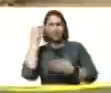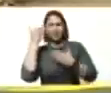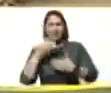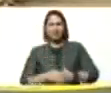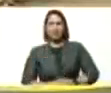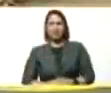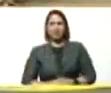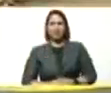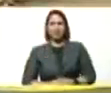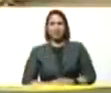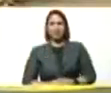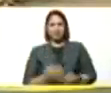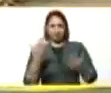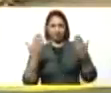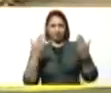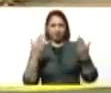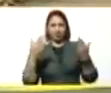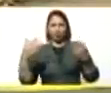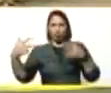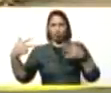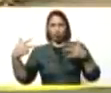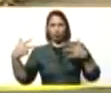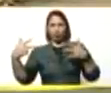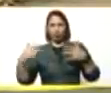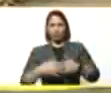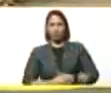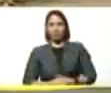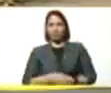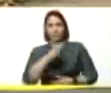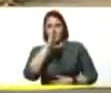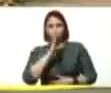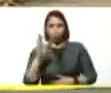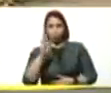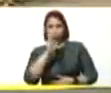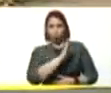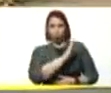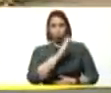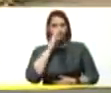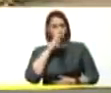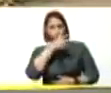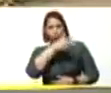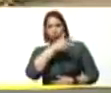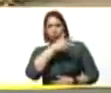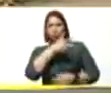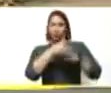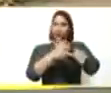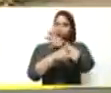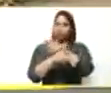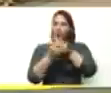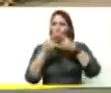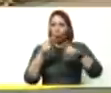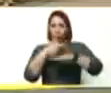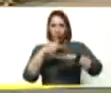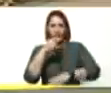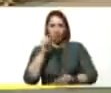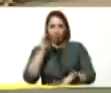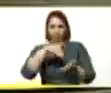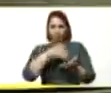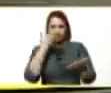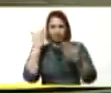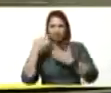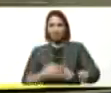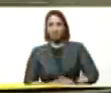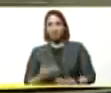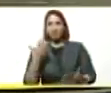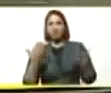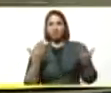Mira, pongan las dos cámaras compartidas y una toma de Delcy y una toma de Karina. Para que ustedes